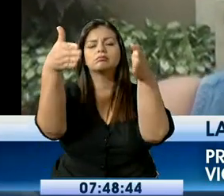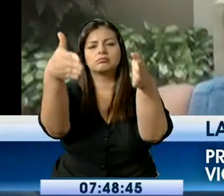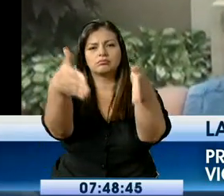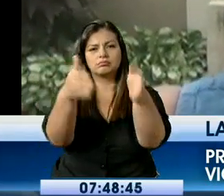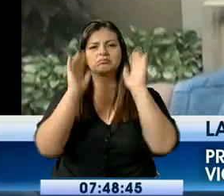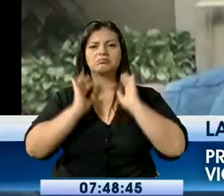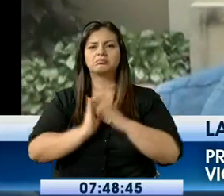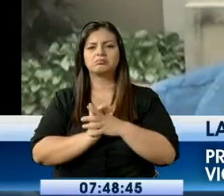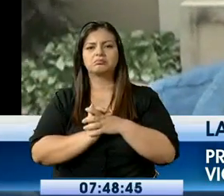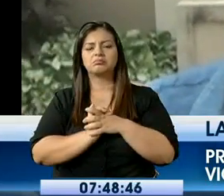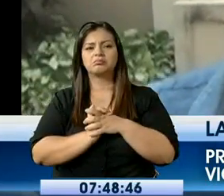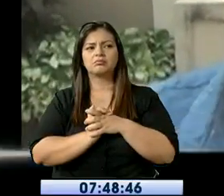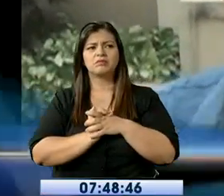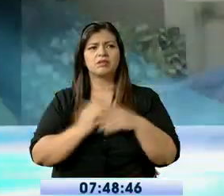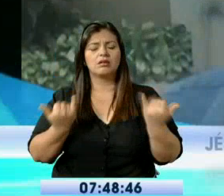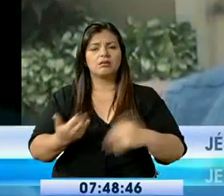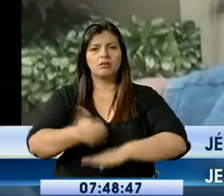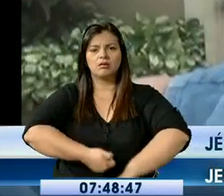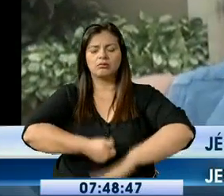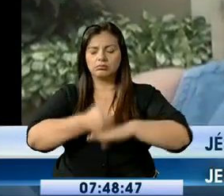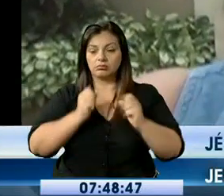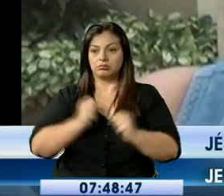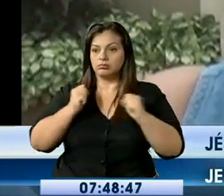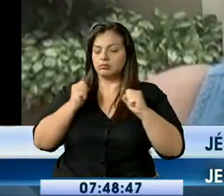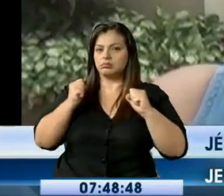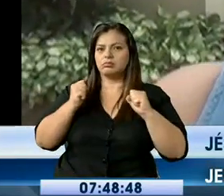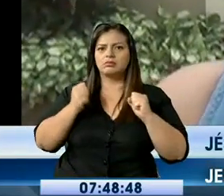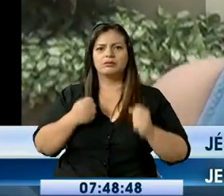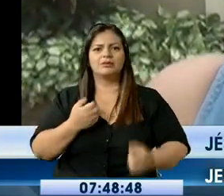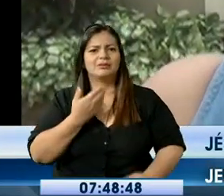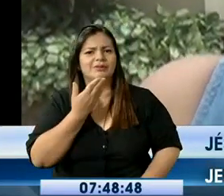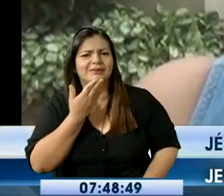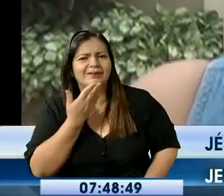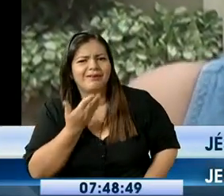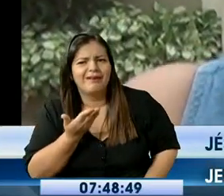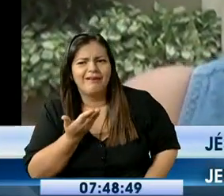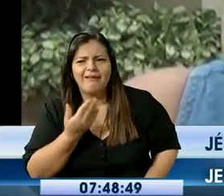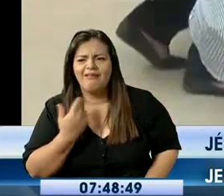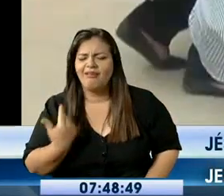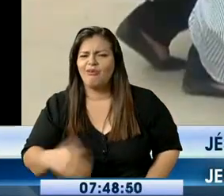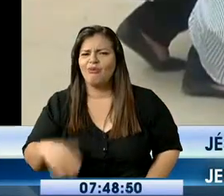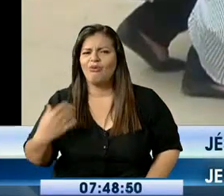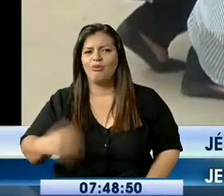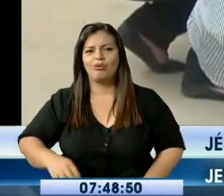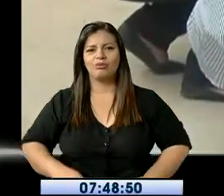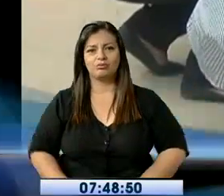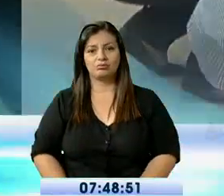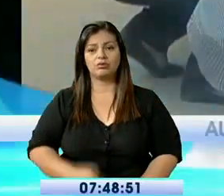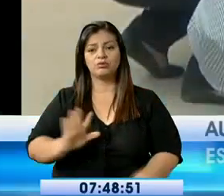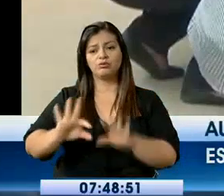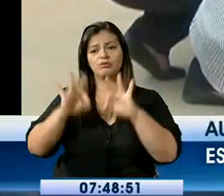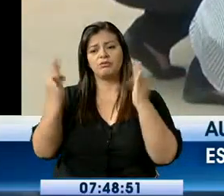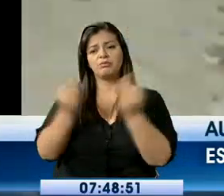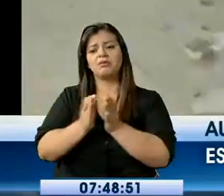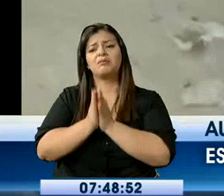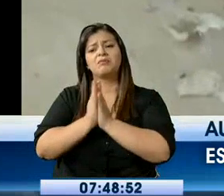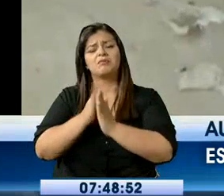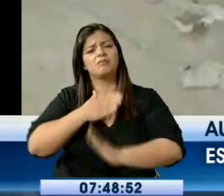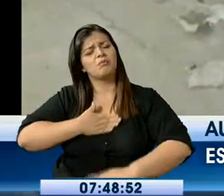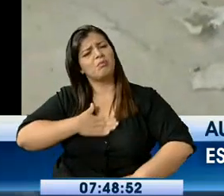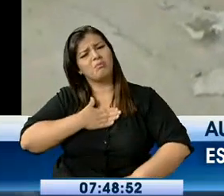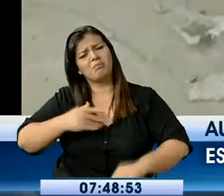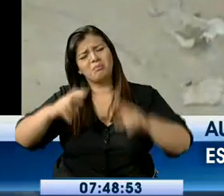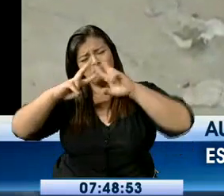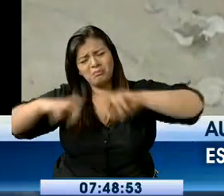como provinciales, la señora gobernadora, Policía Nacional, coronel, todo eso, van a tomar medidas. La familia exige una exhaustiva